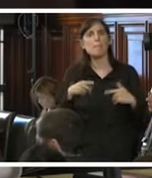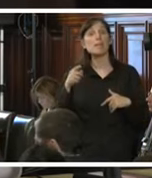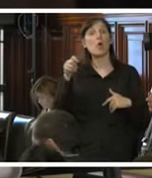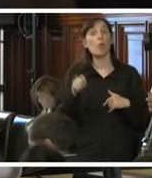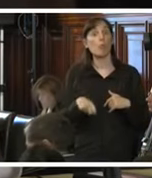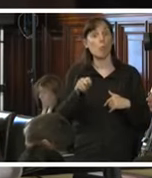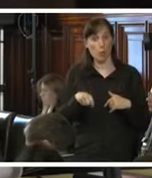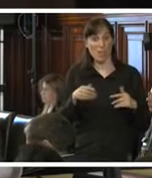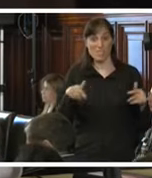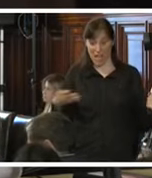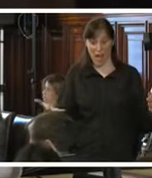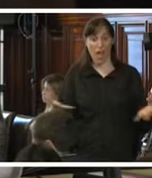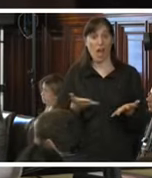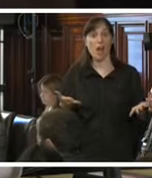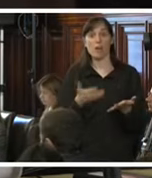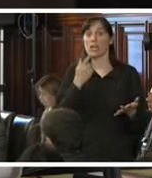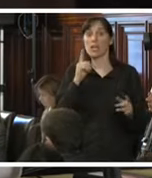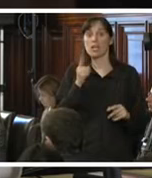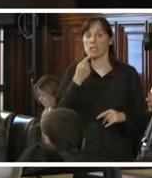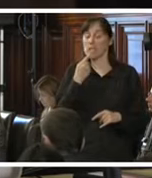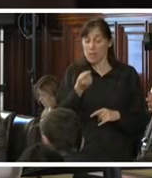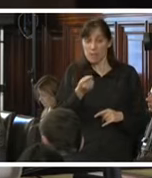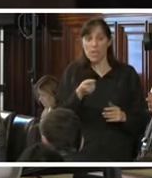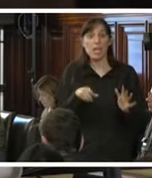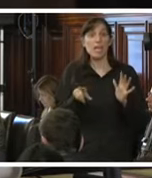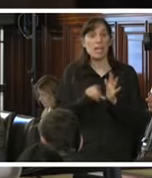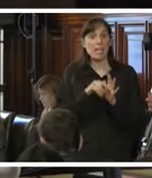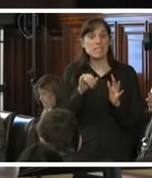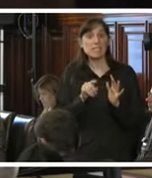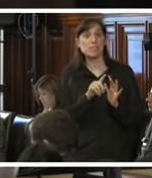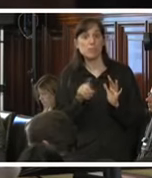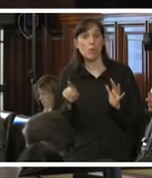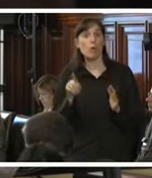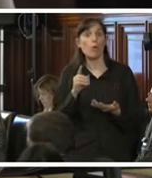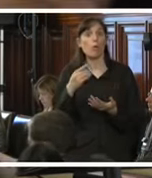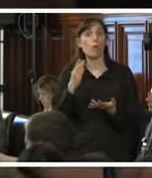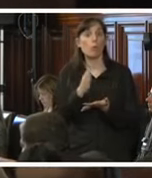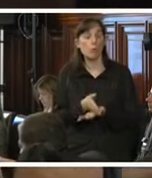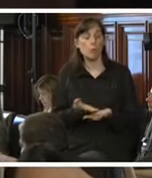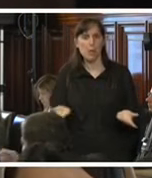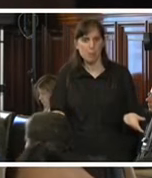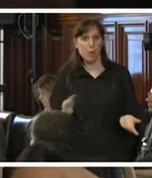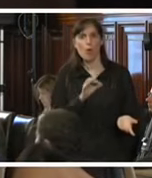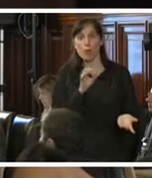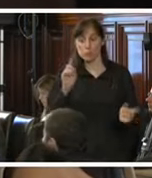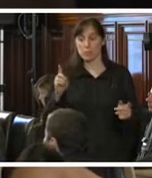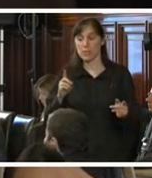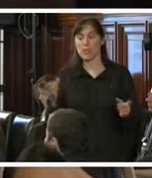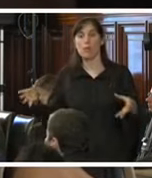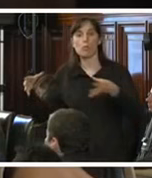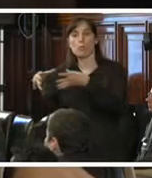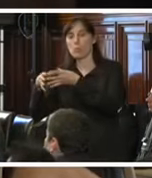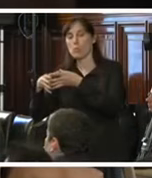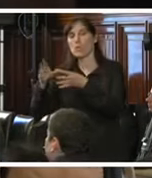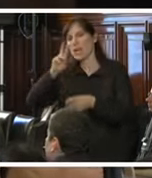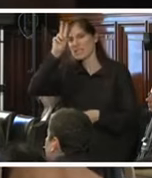primera instancia es la que tiene que determinar la aplicación de los términos de esta ley. O tenemos el caso de una comunidad indígena llamada